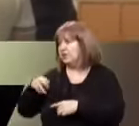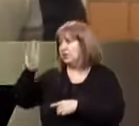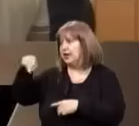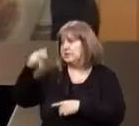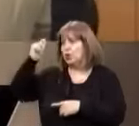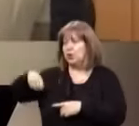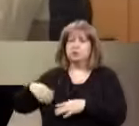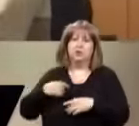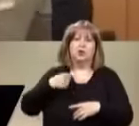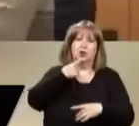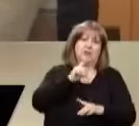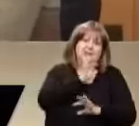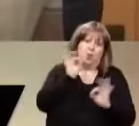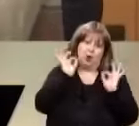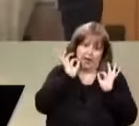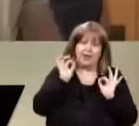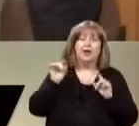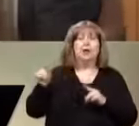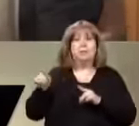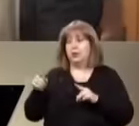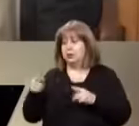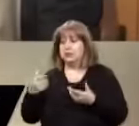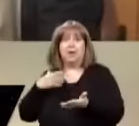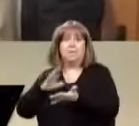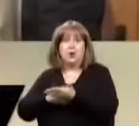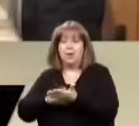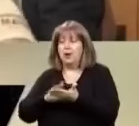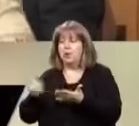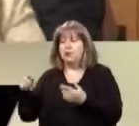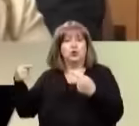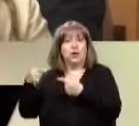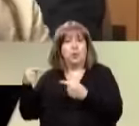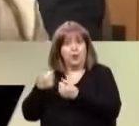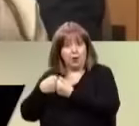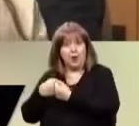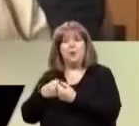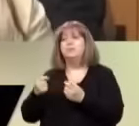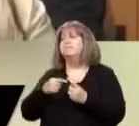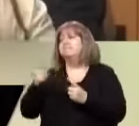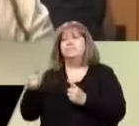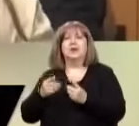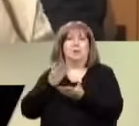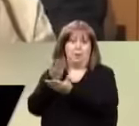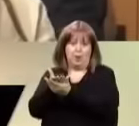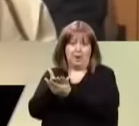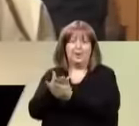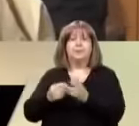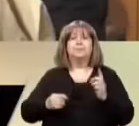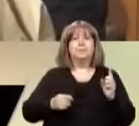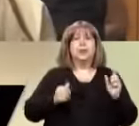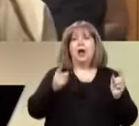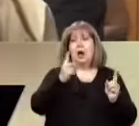nosotros coincidamos, quizás no. Y respecto de que estén juntas o no estén juntas, no es algo que dependa de la